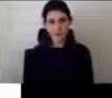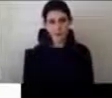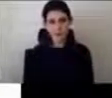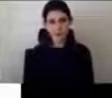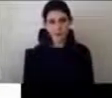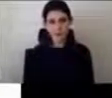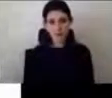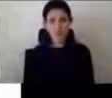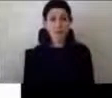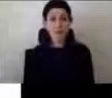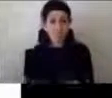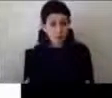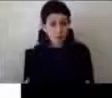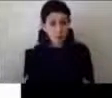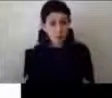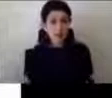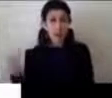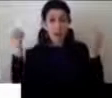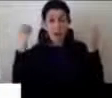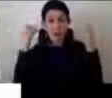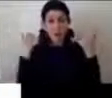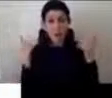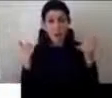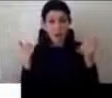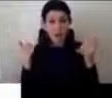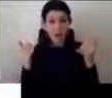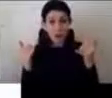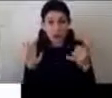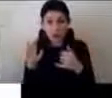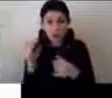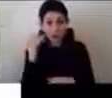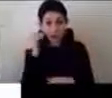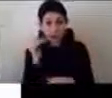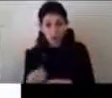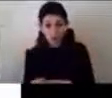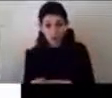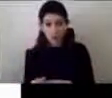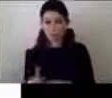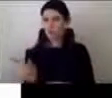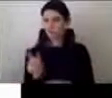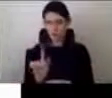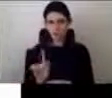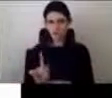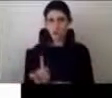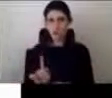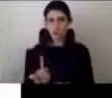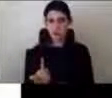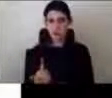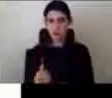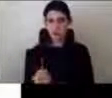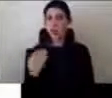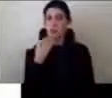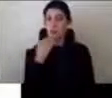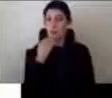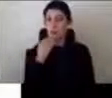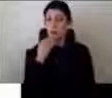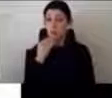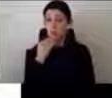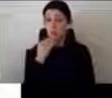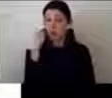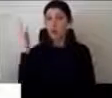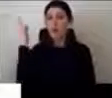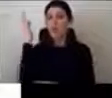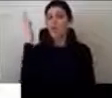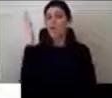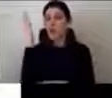entonces de aprender mediante el juego no es exclusiva de los niños en edad preescolar. También se puede aplicar en